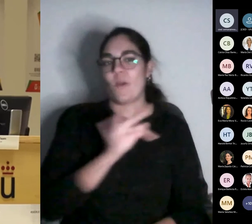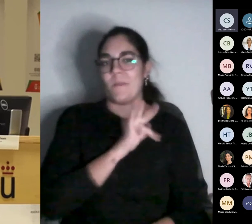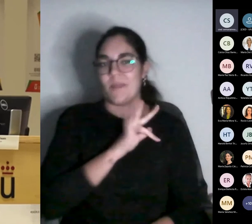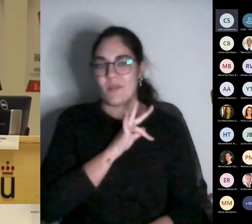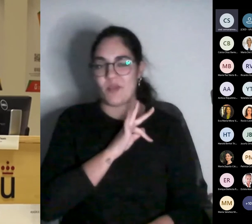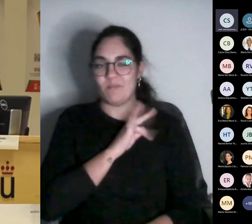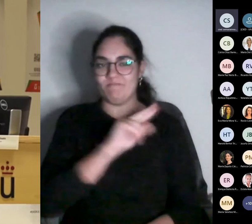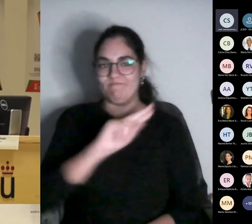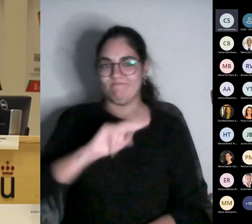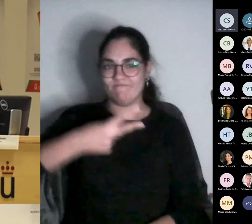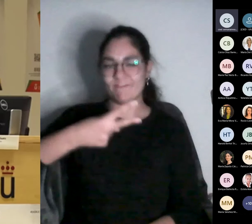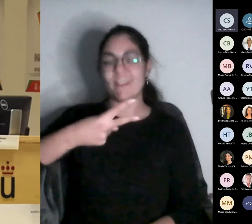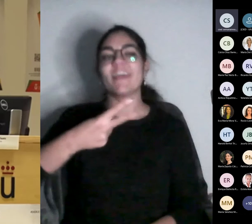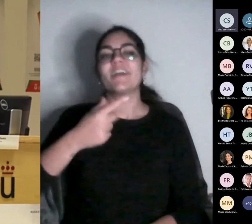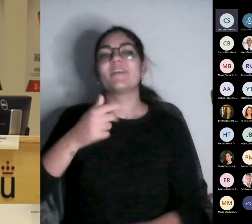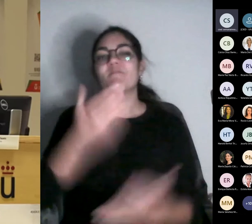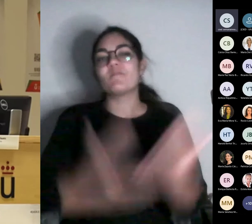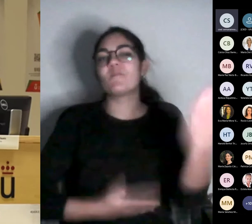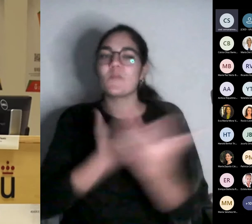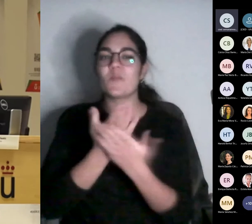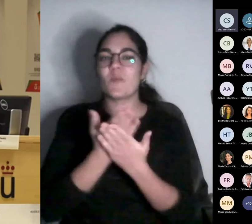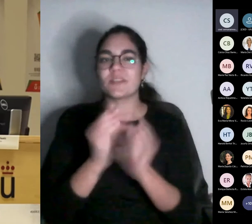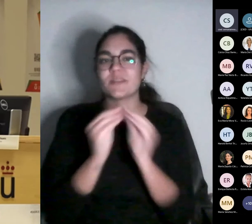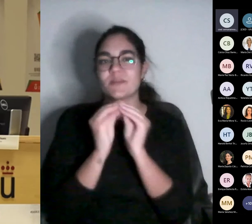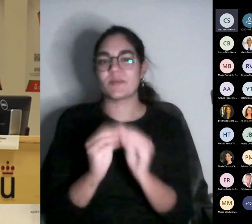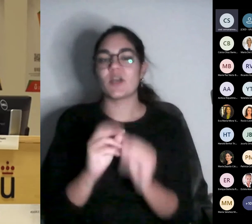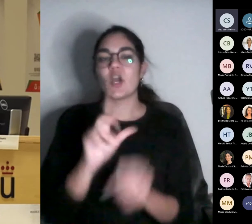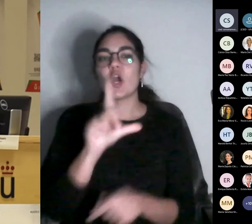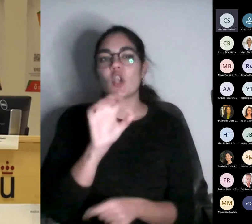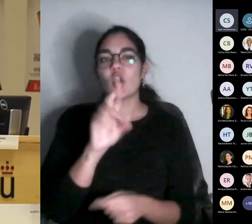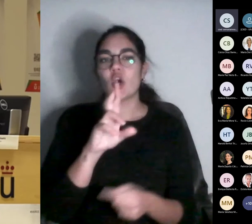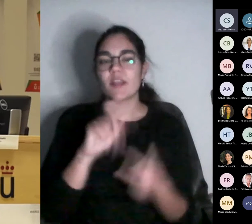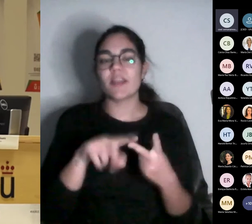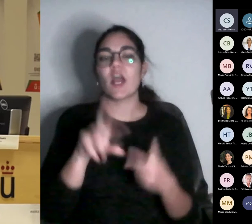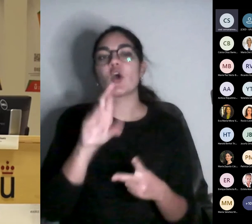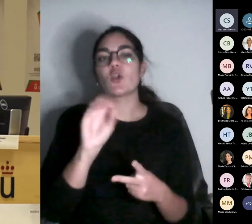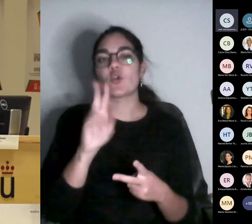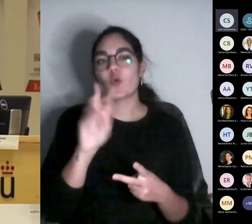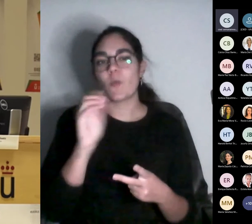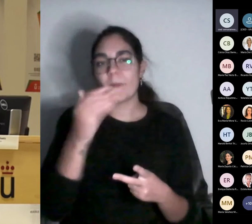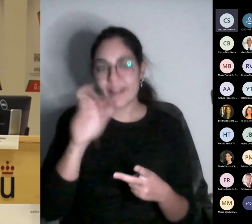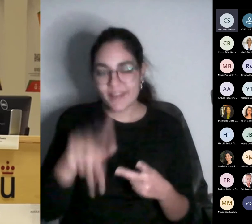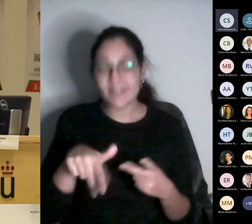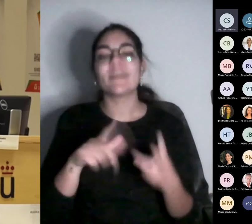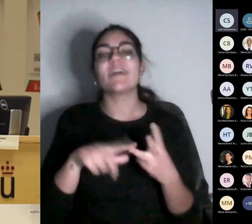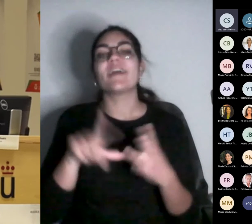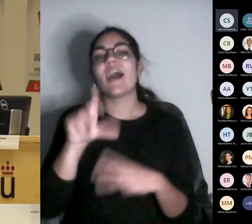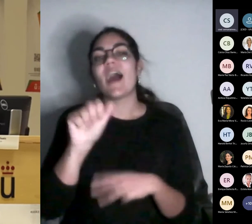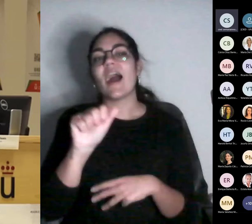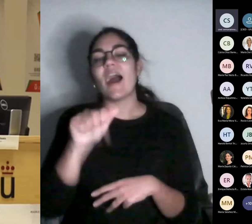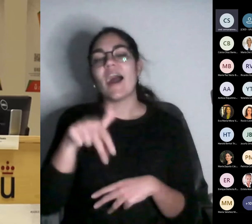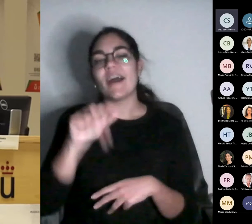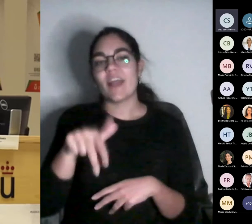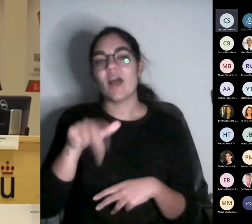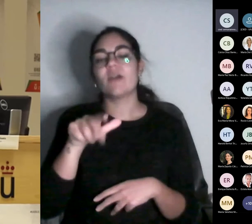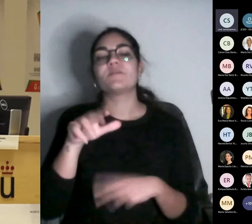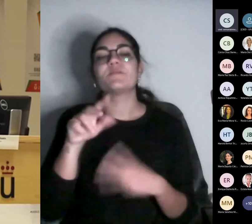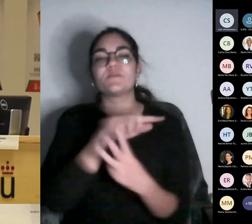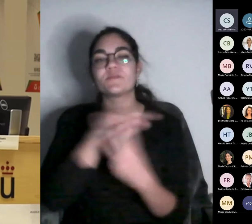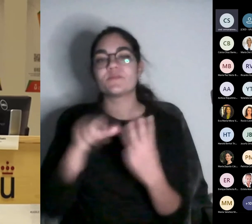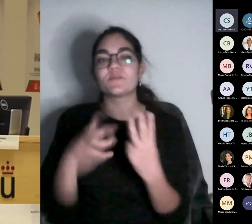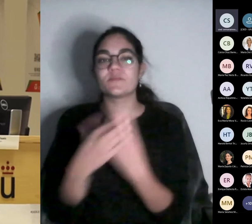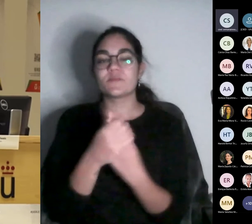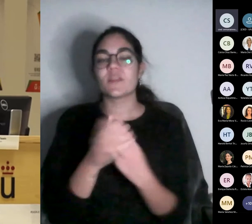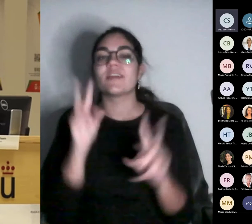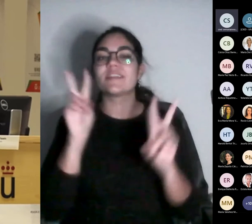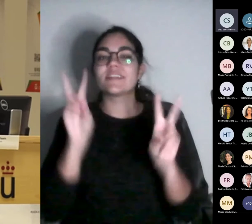propuesta realizada por el evento rodríguez calzado a rubén calle martín y anabel moral domingo titulada nuevas prácticas